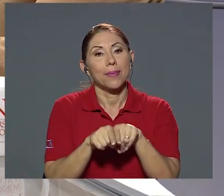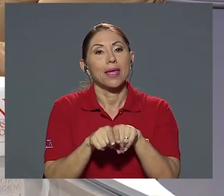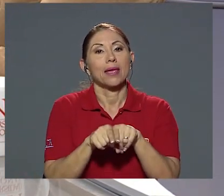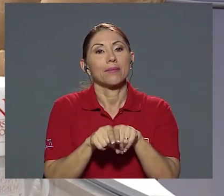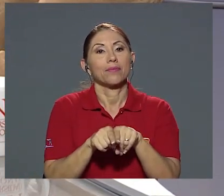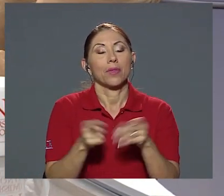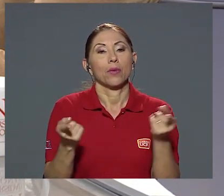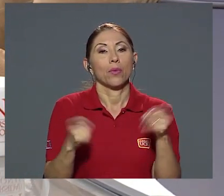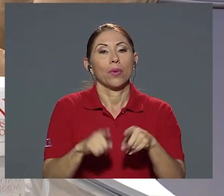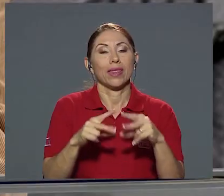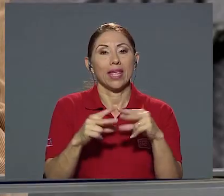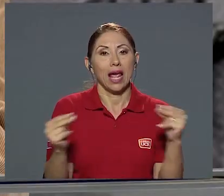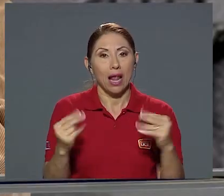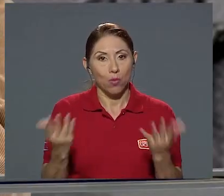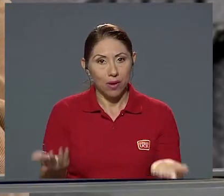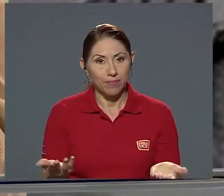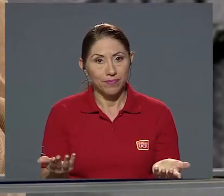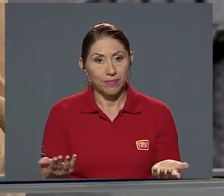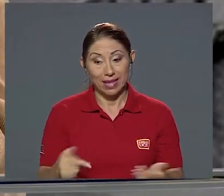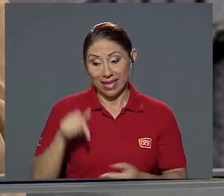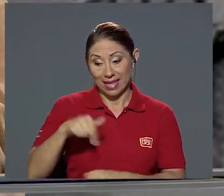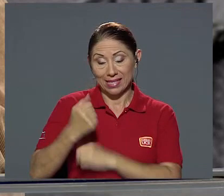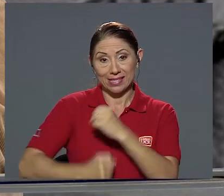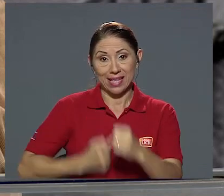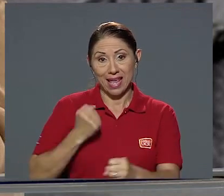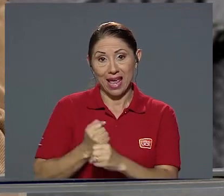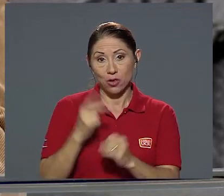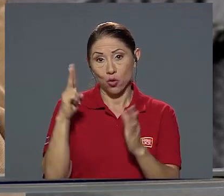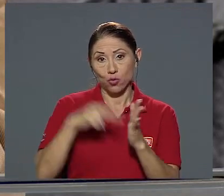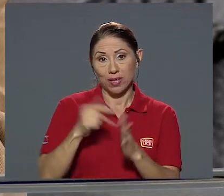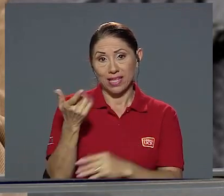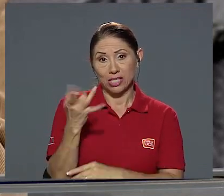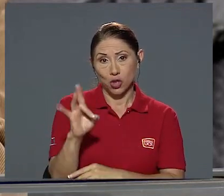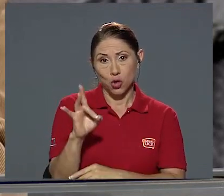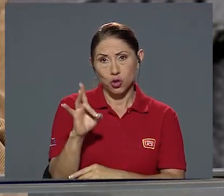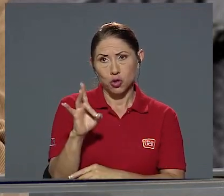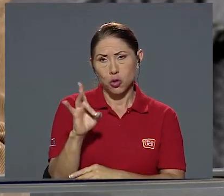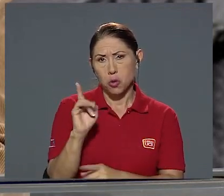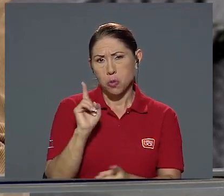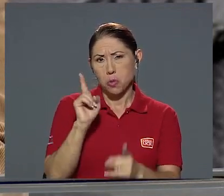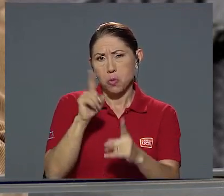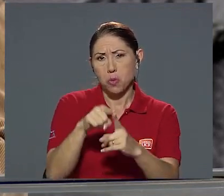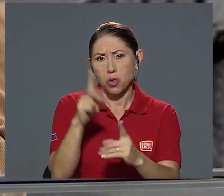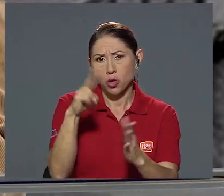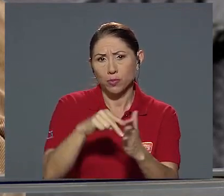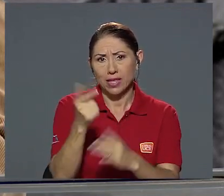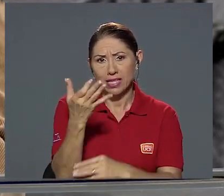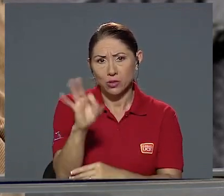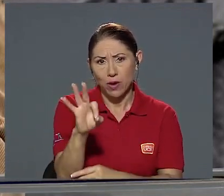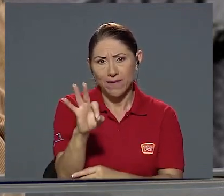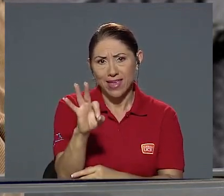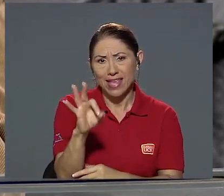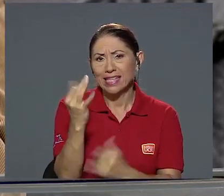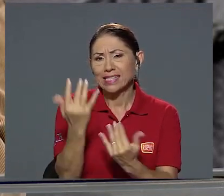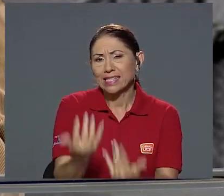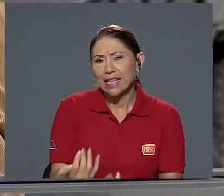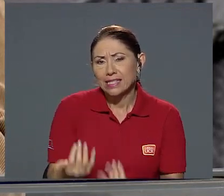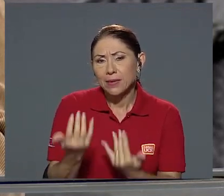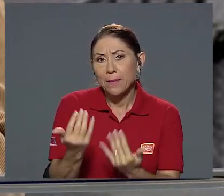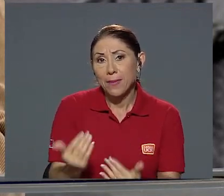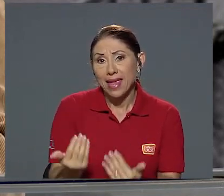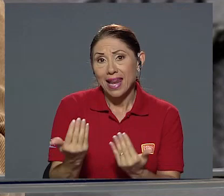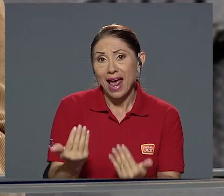caso de Nicaragua, ¿no?, que entre este año 2018 y el 2019 se espera que a la